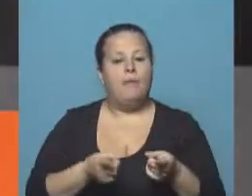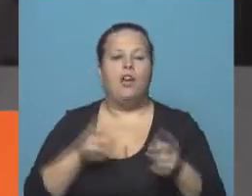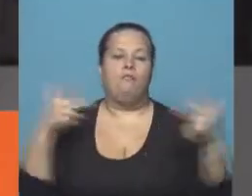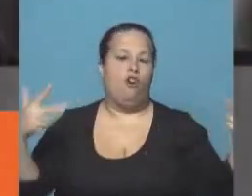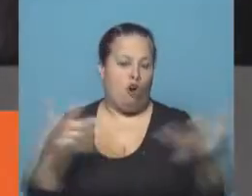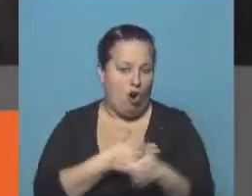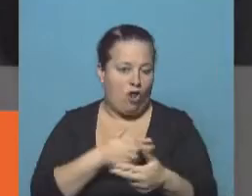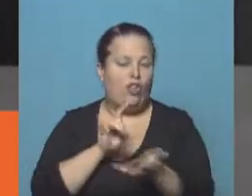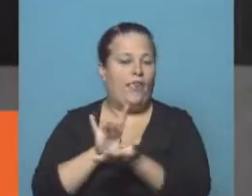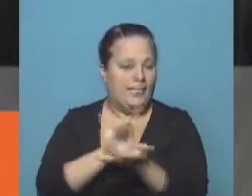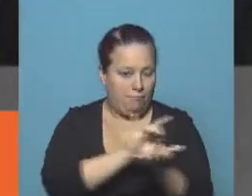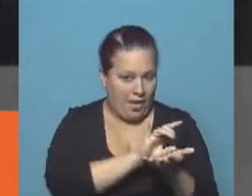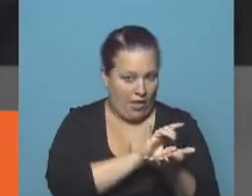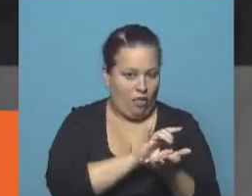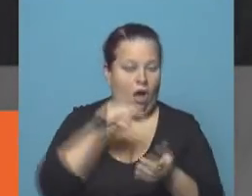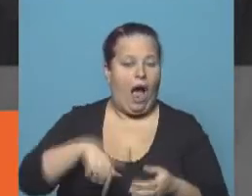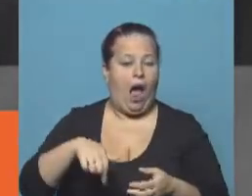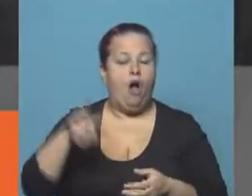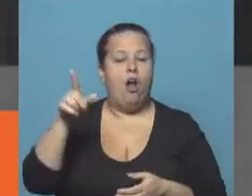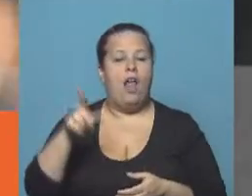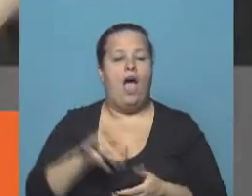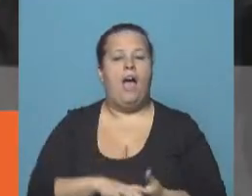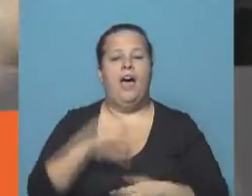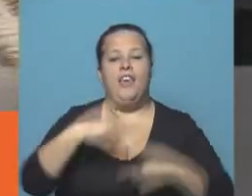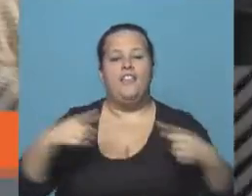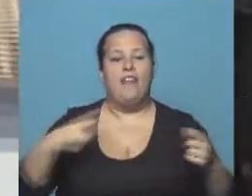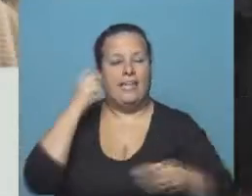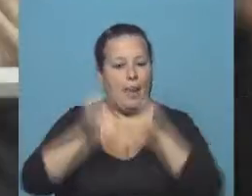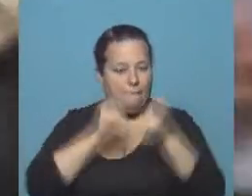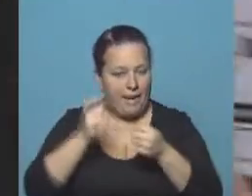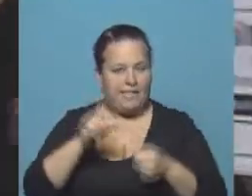frenen los despidos que está teniendo lugar en distintas empresas a lo largo de todo el país.